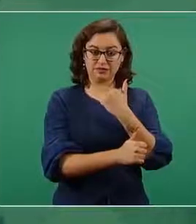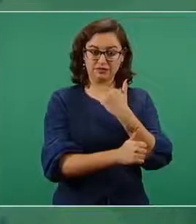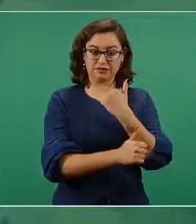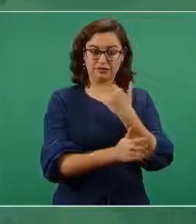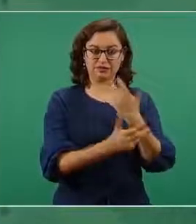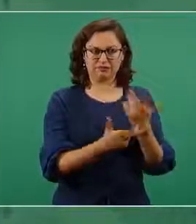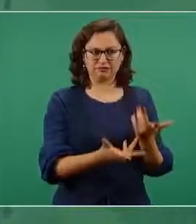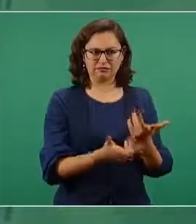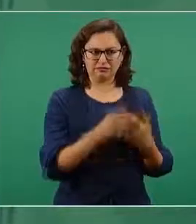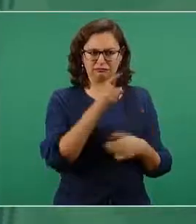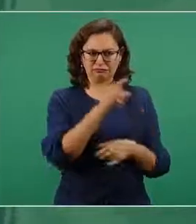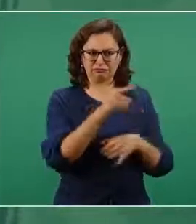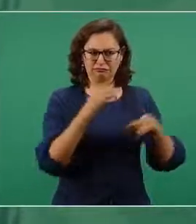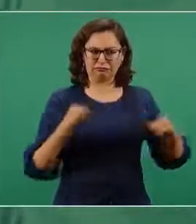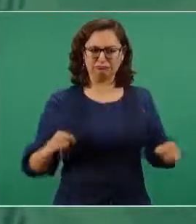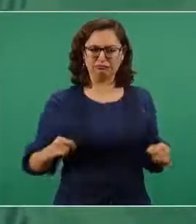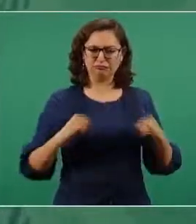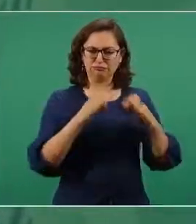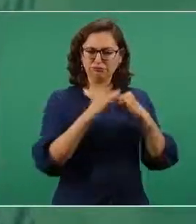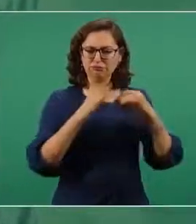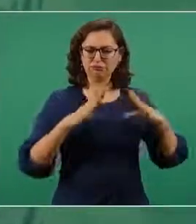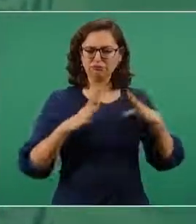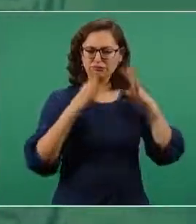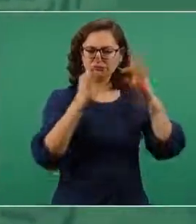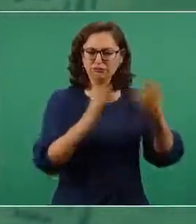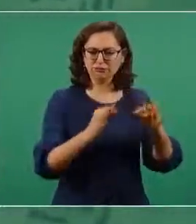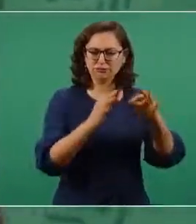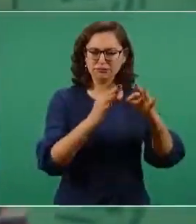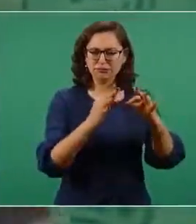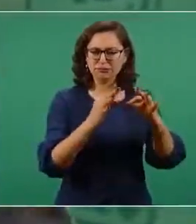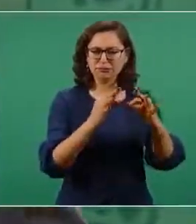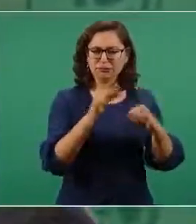un instituto creado para